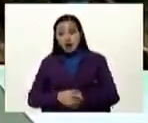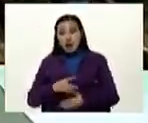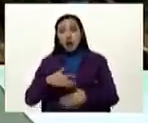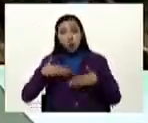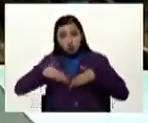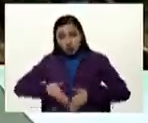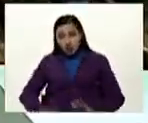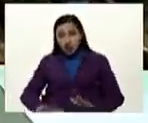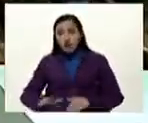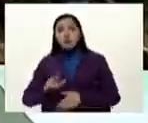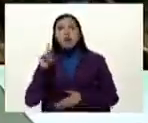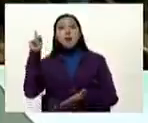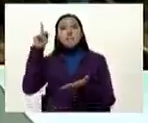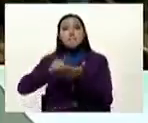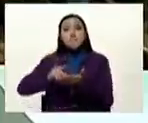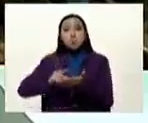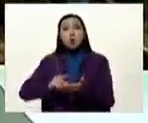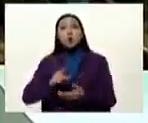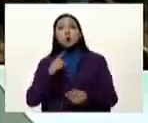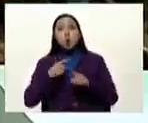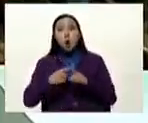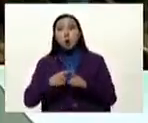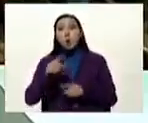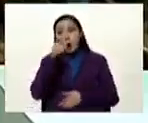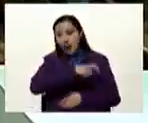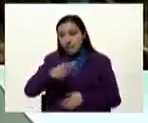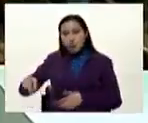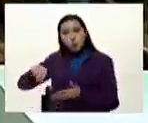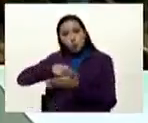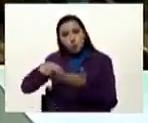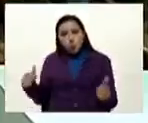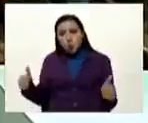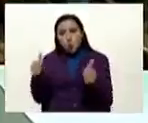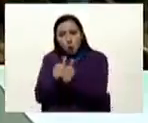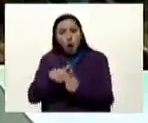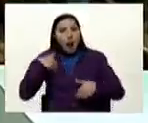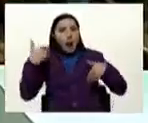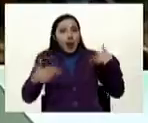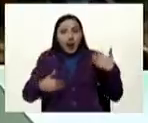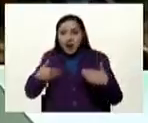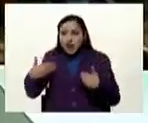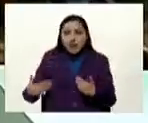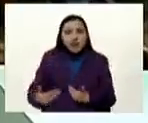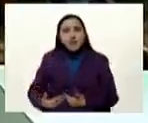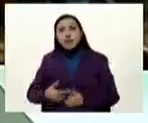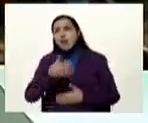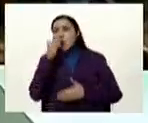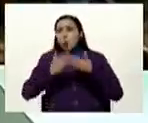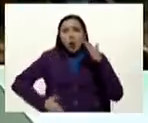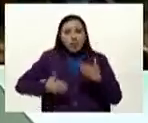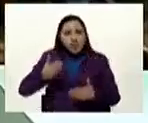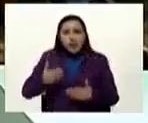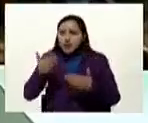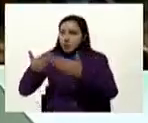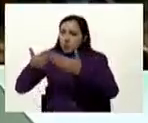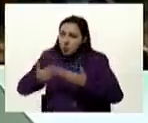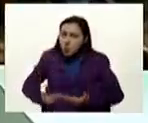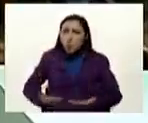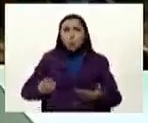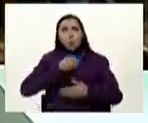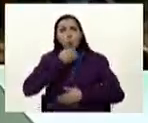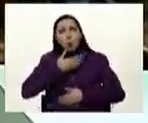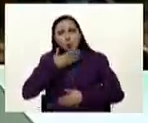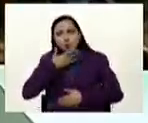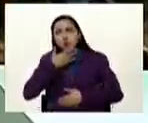la vimos, la gente aplaudiendo, bailando con ella. ¡Qué buenas alegrías nos han dado los deportistas! Los atletas en